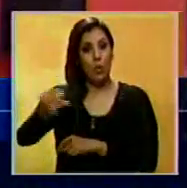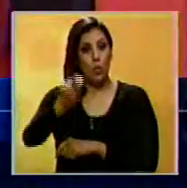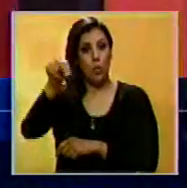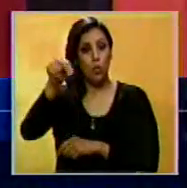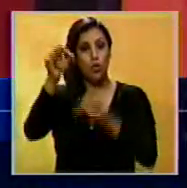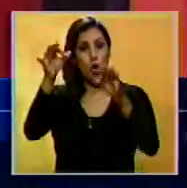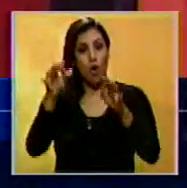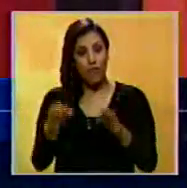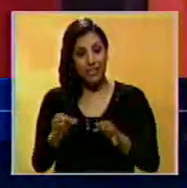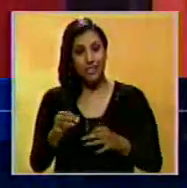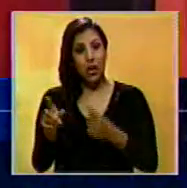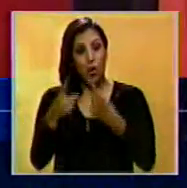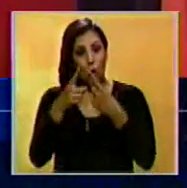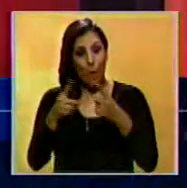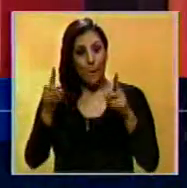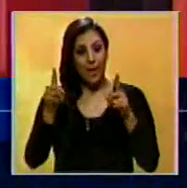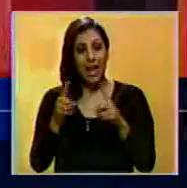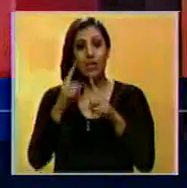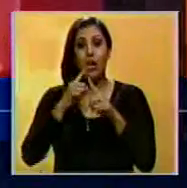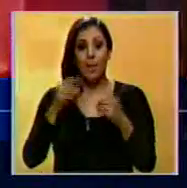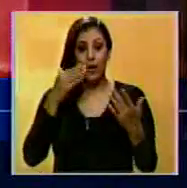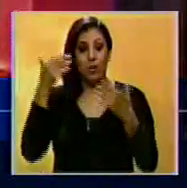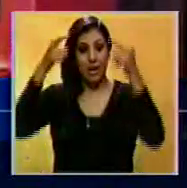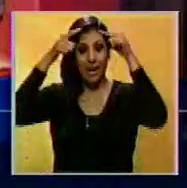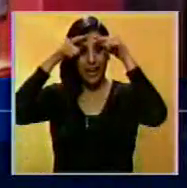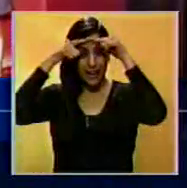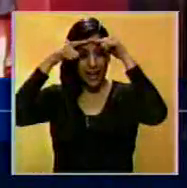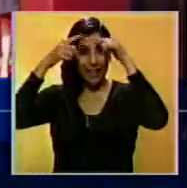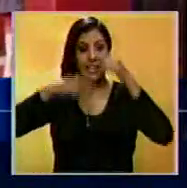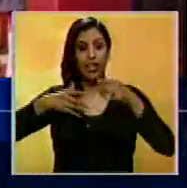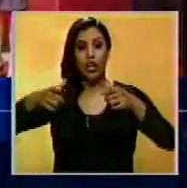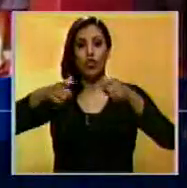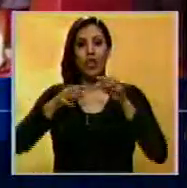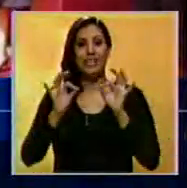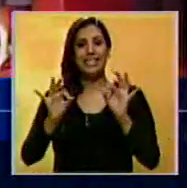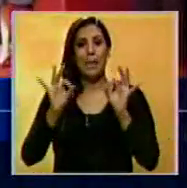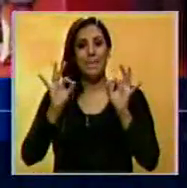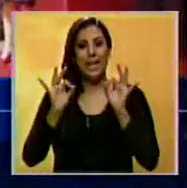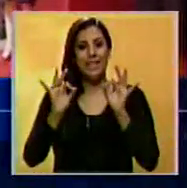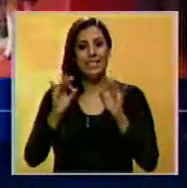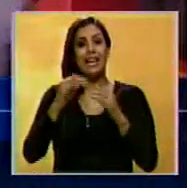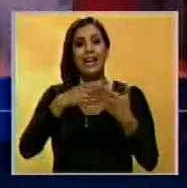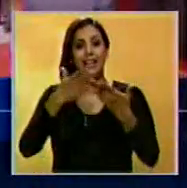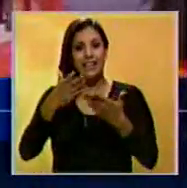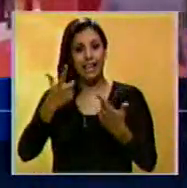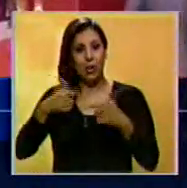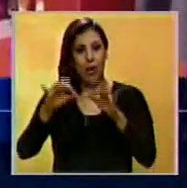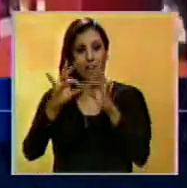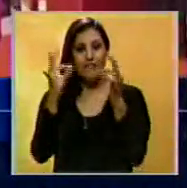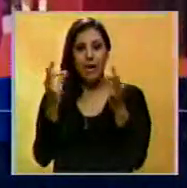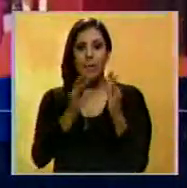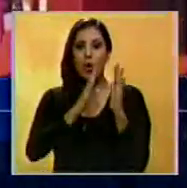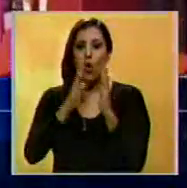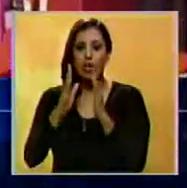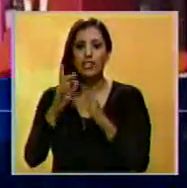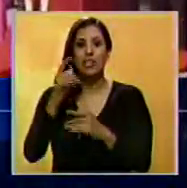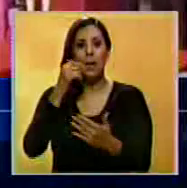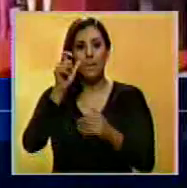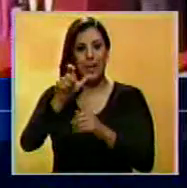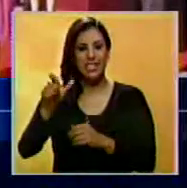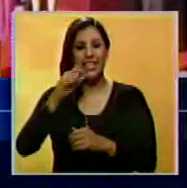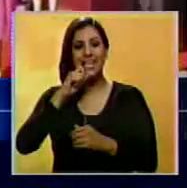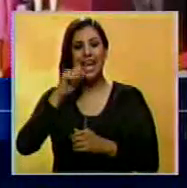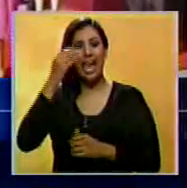festeje oficialmente el cumpleaños. Aún así, la reina recibirá una torta muy especial y presidirá una cena familiar organizada por su heredero,